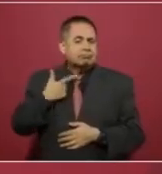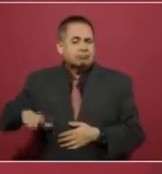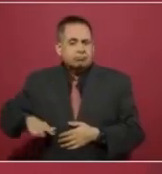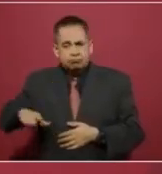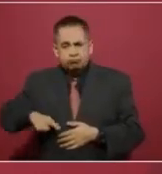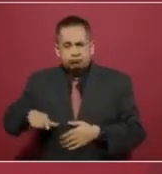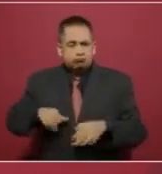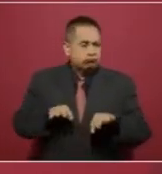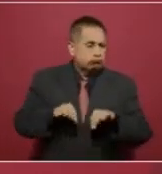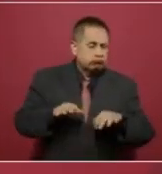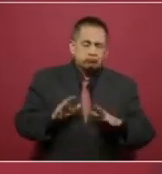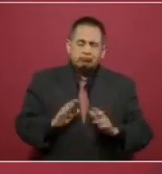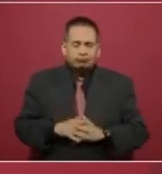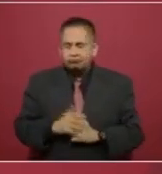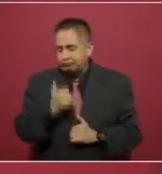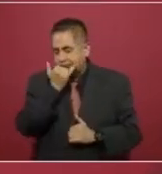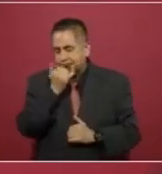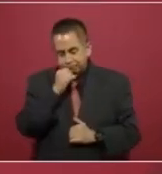aplicó